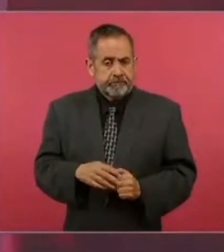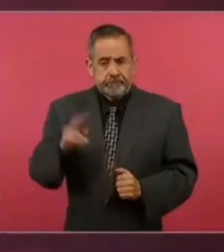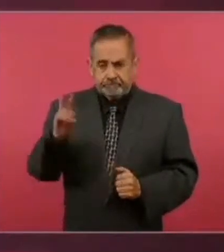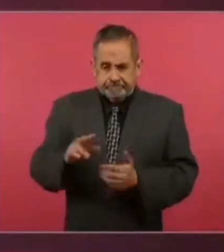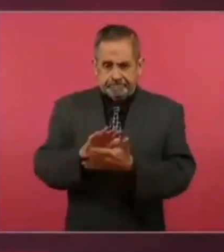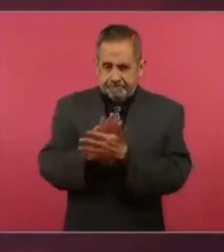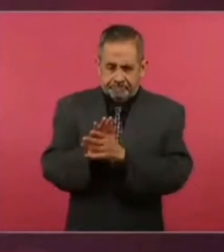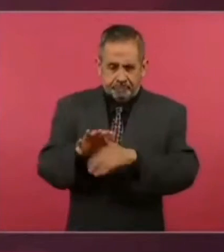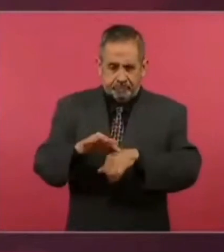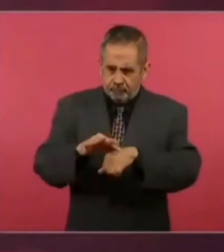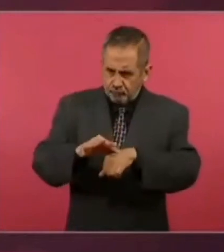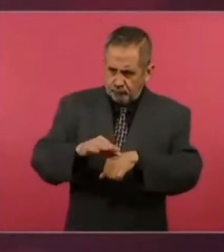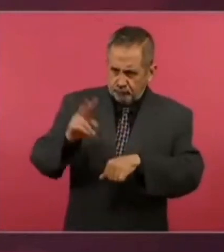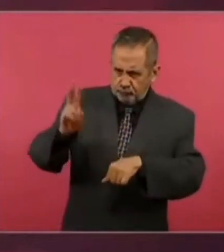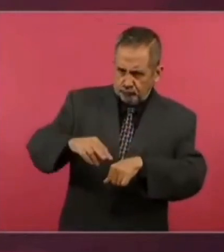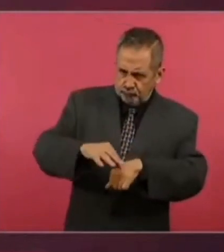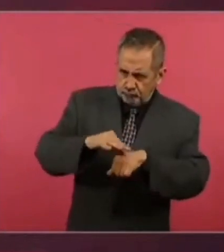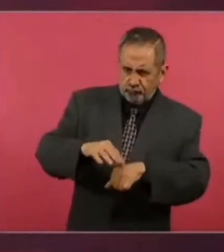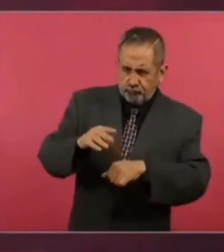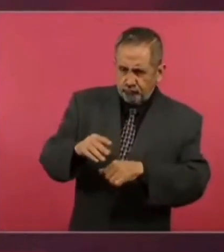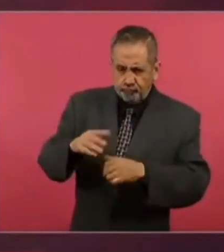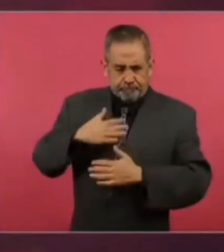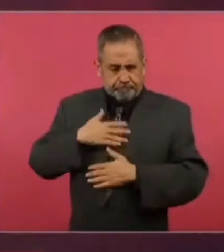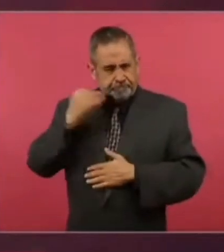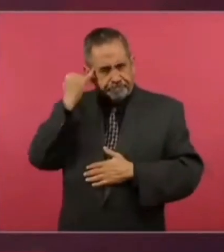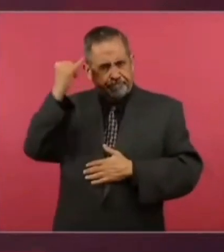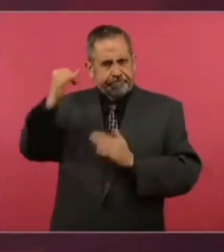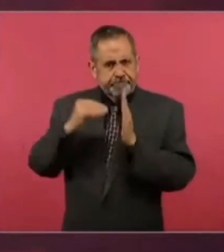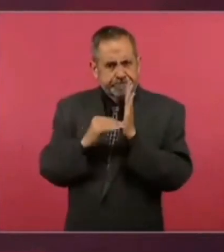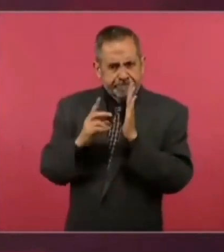comprobar, demostrar que la estrategia